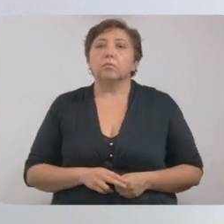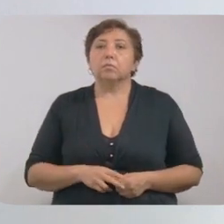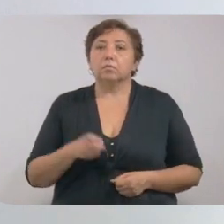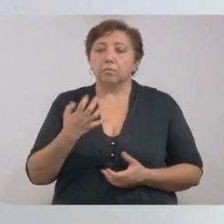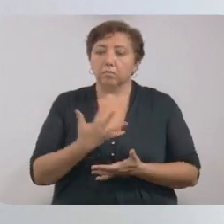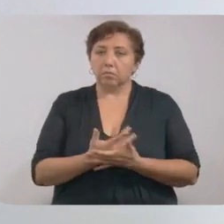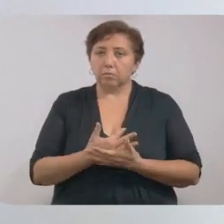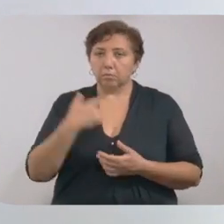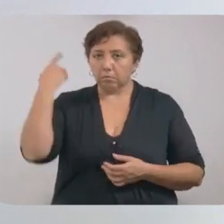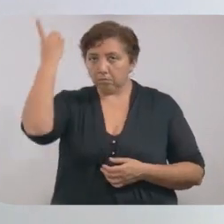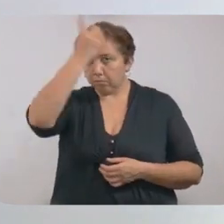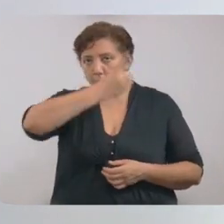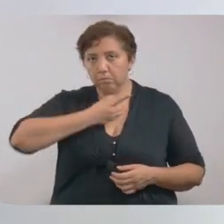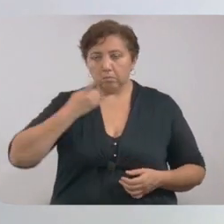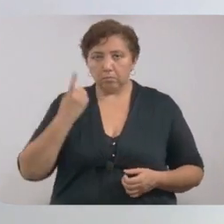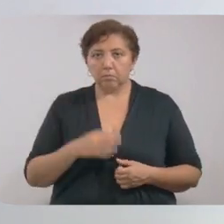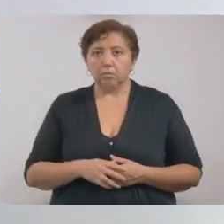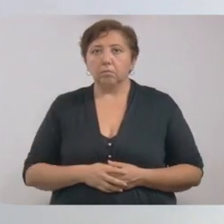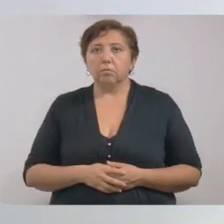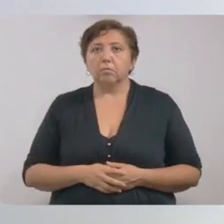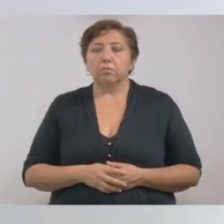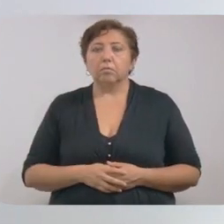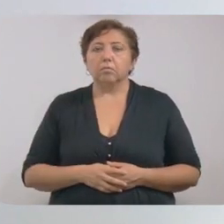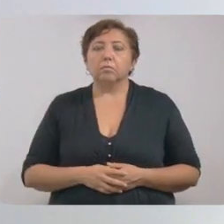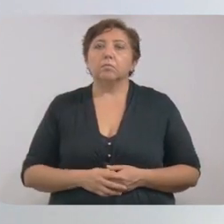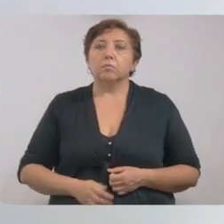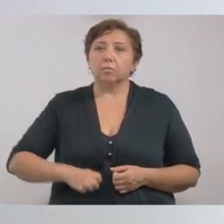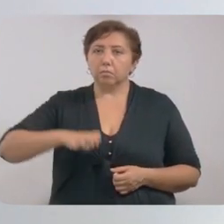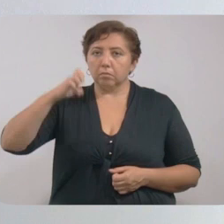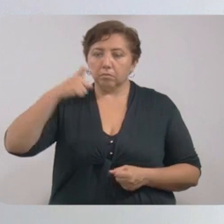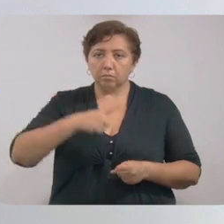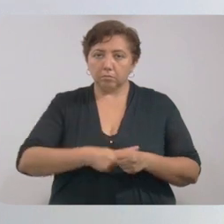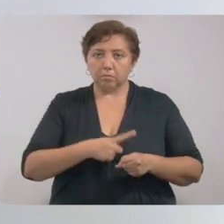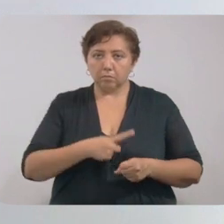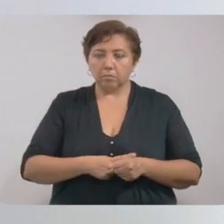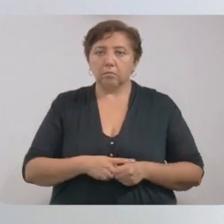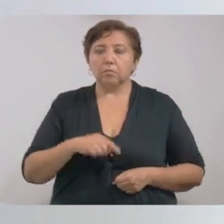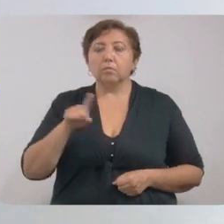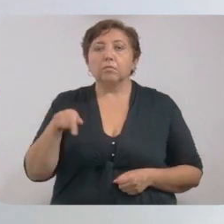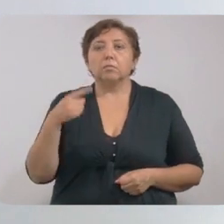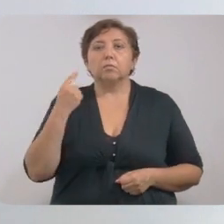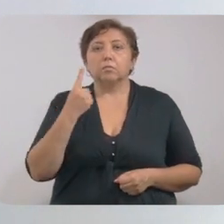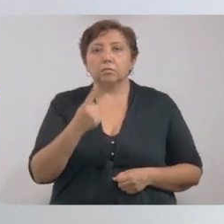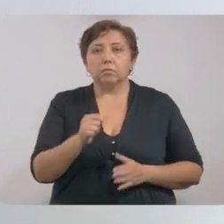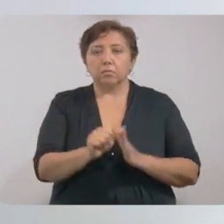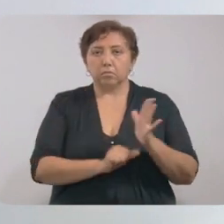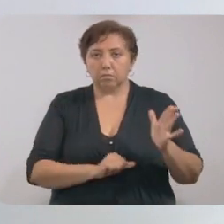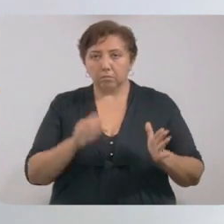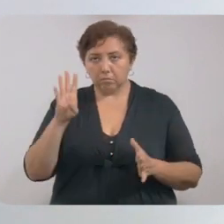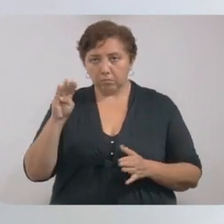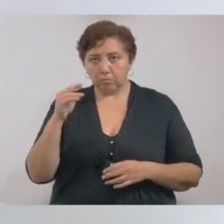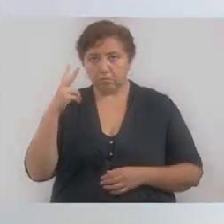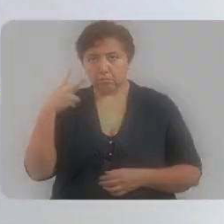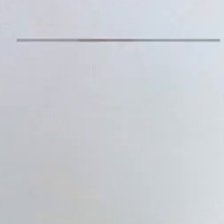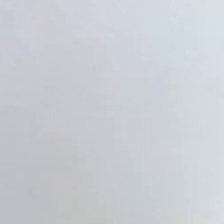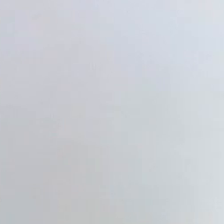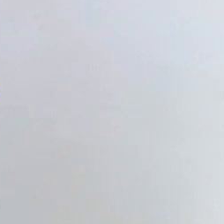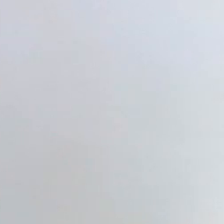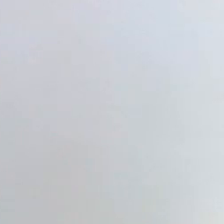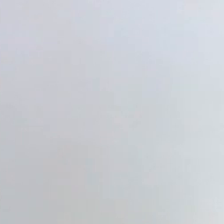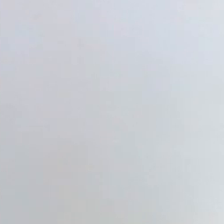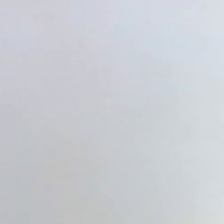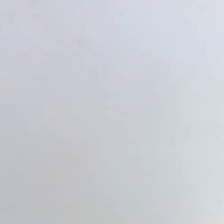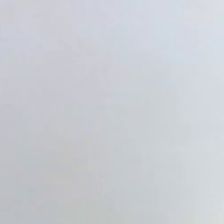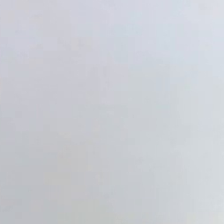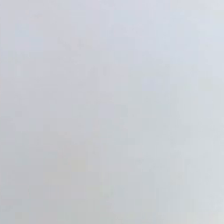espera de diagnóstico. En el rango de edad de los casos confirmados es de un mes a 98 años.